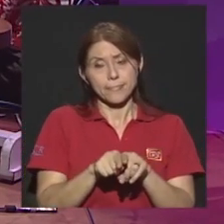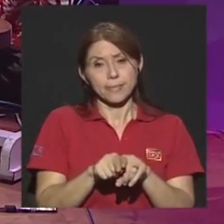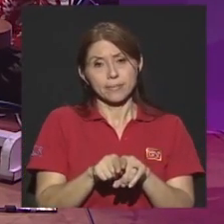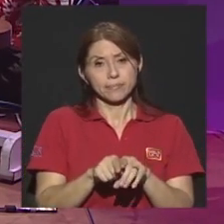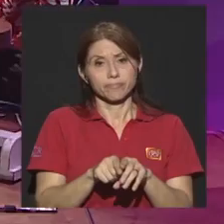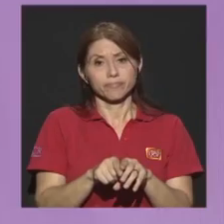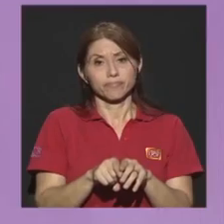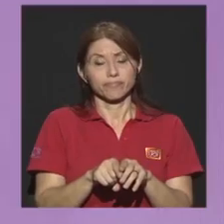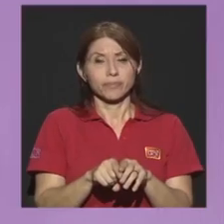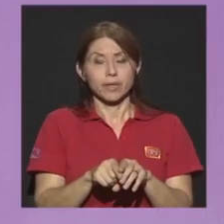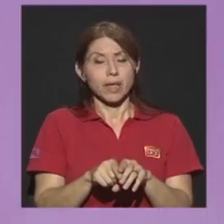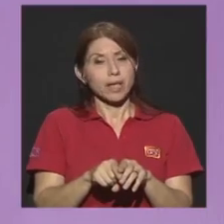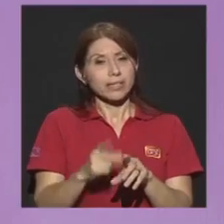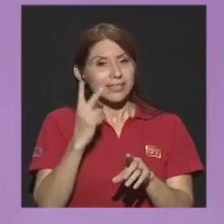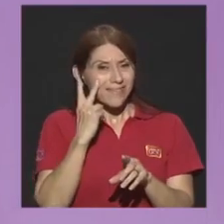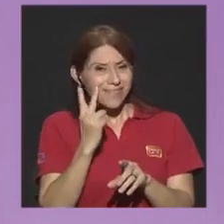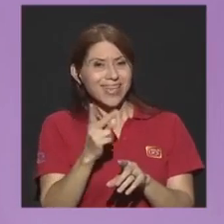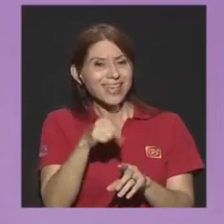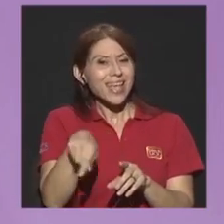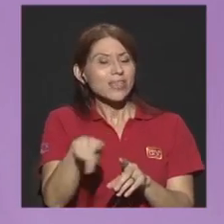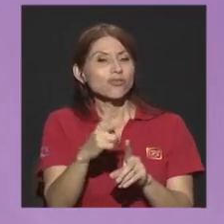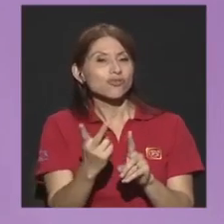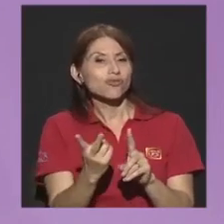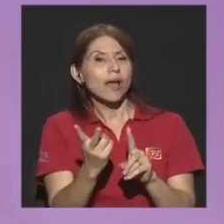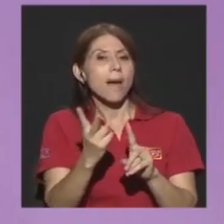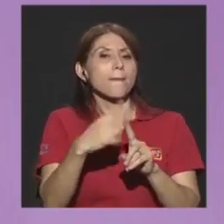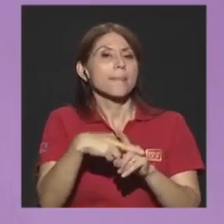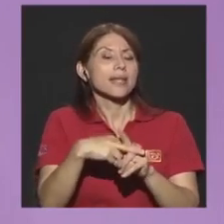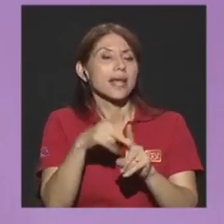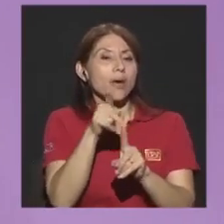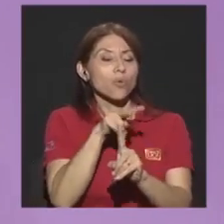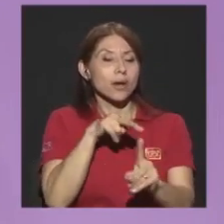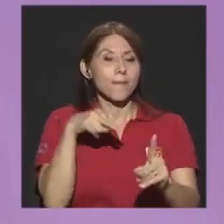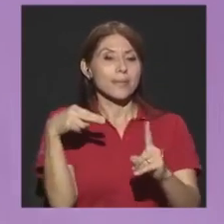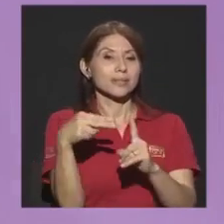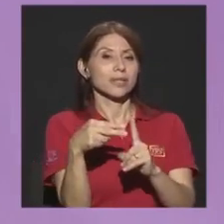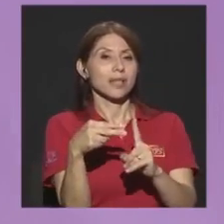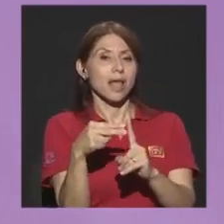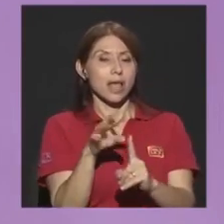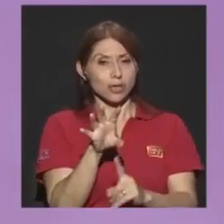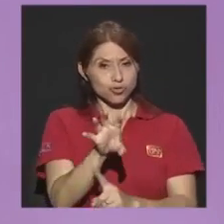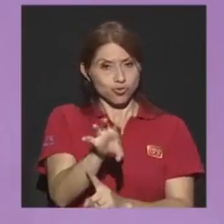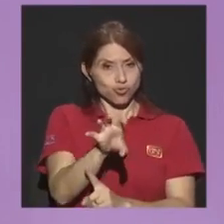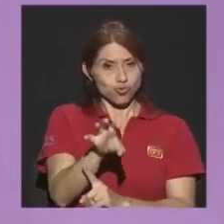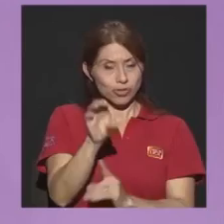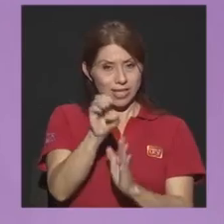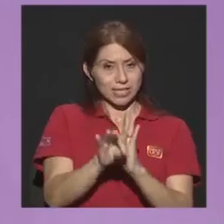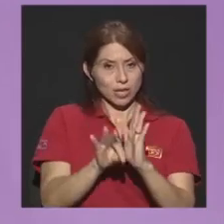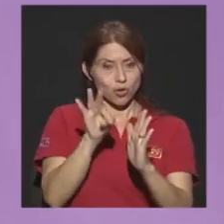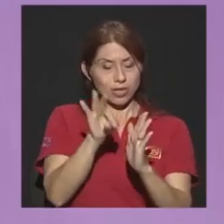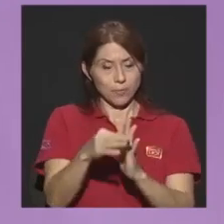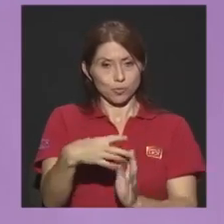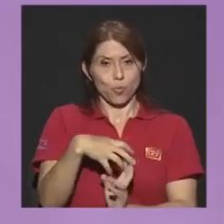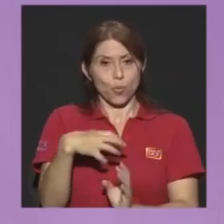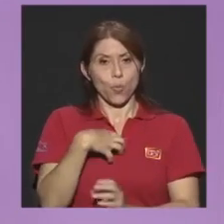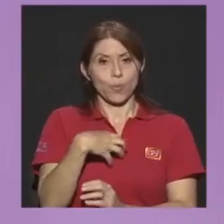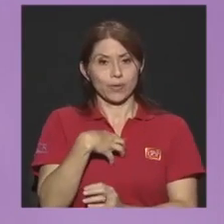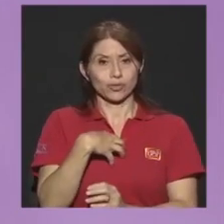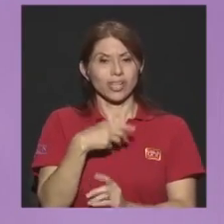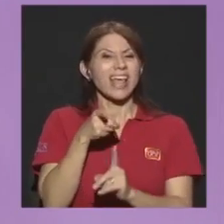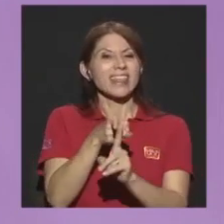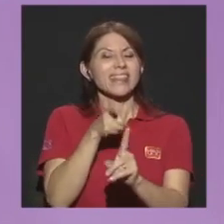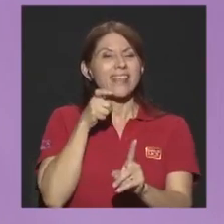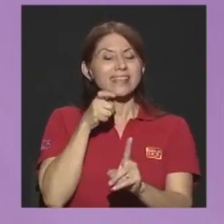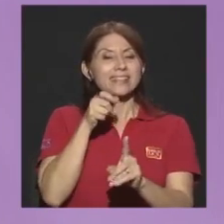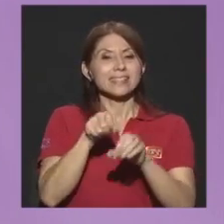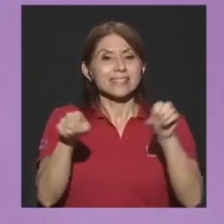aplicar esta óptica, digamos, de sus propios estereotipos que han interiorizado provenientes de este sistema patriarcal en el que todos y todas